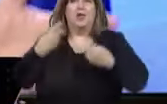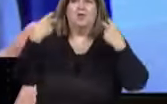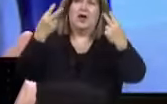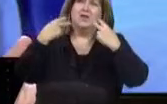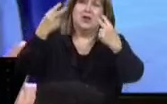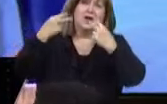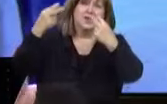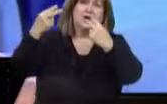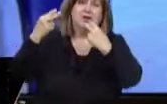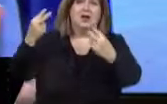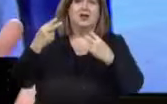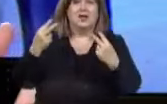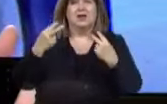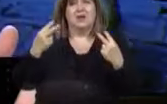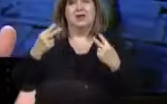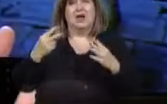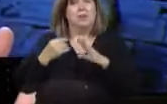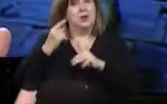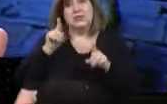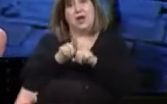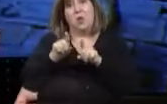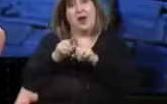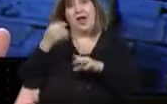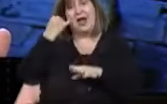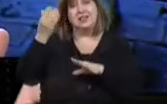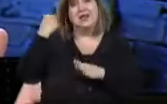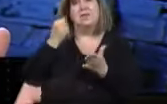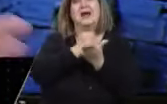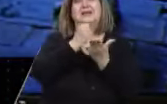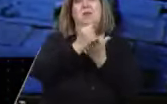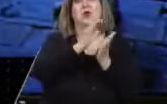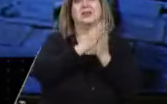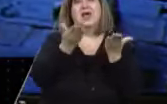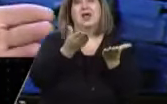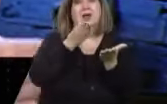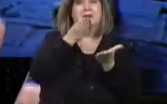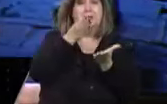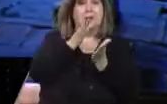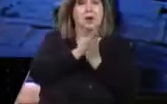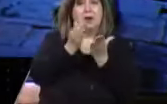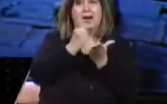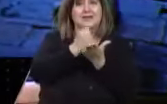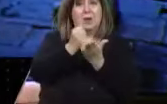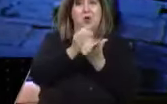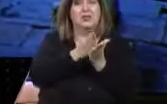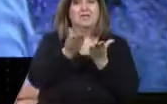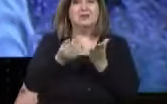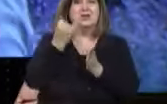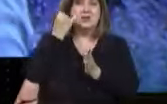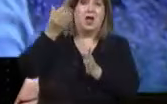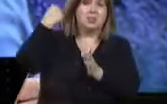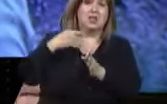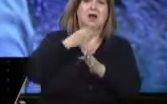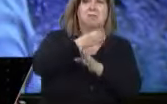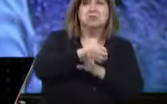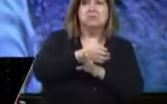de todas maneras había entrado de forma irregular a muchos otros países. Esta vez entró en un país gobernado por una dictadura que no le